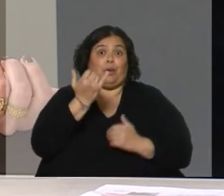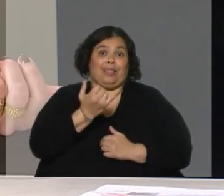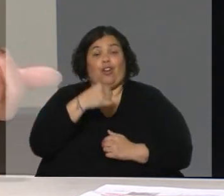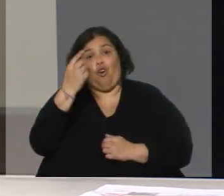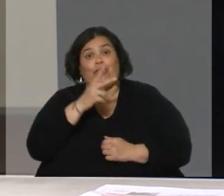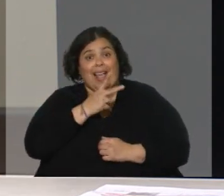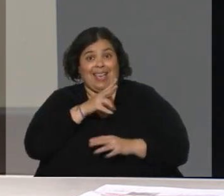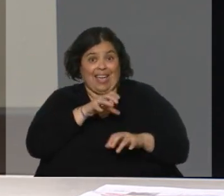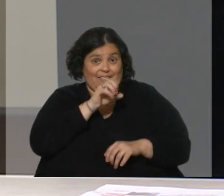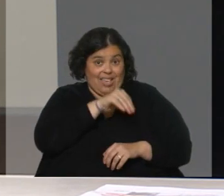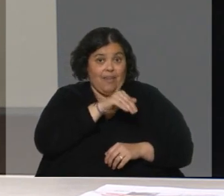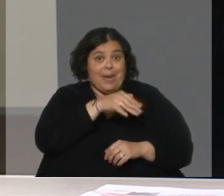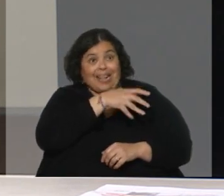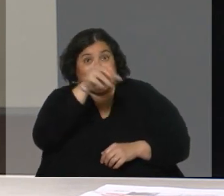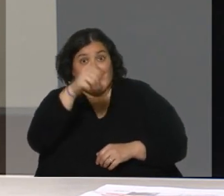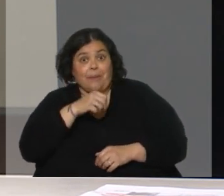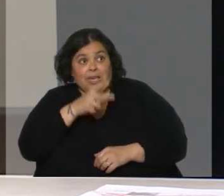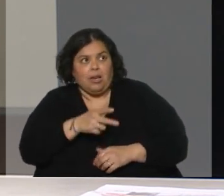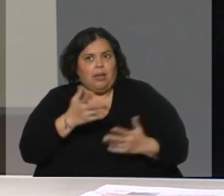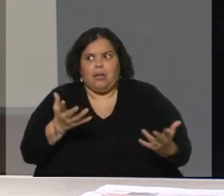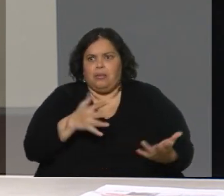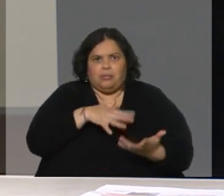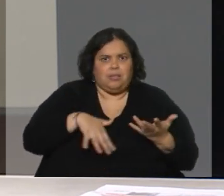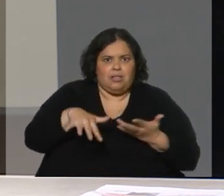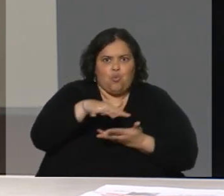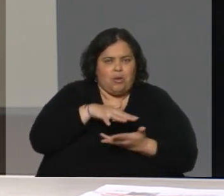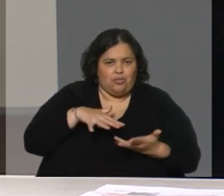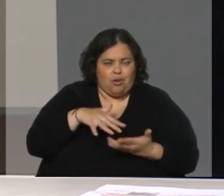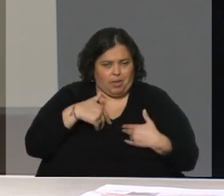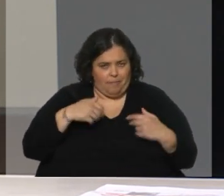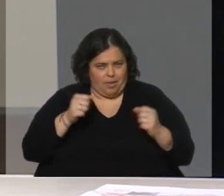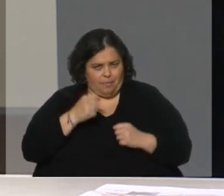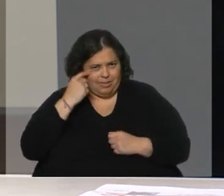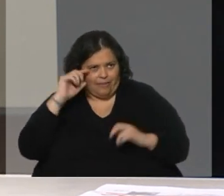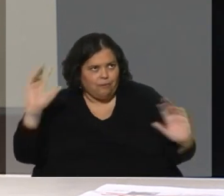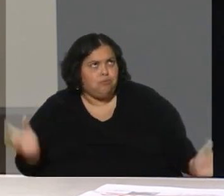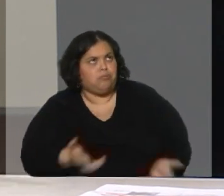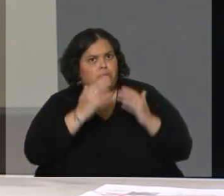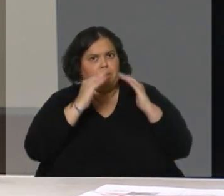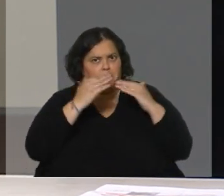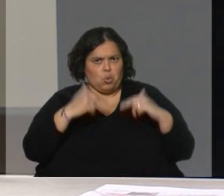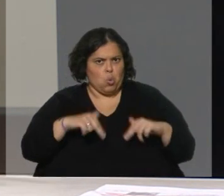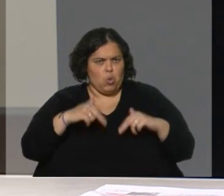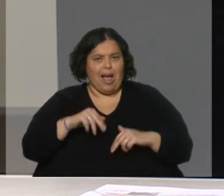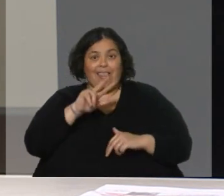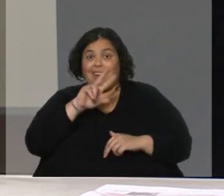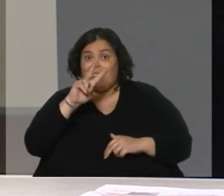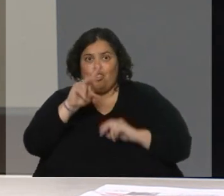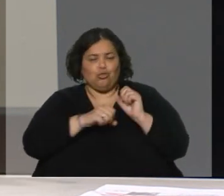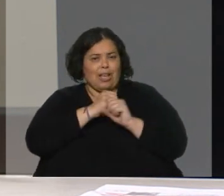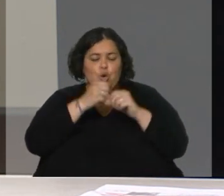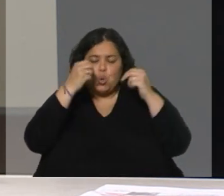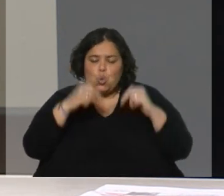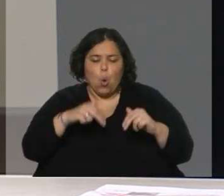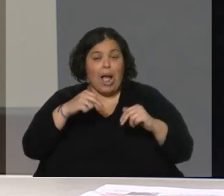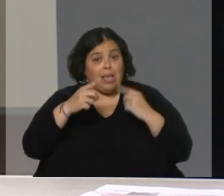vive conmigo para que se lleve a mi hija todo ese tipo de situaciones no no las había vivido en 32 años y en